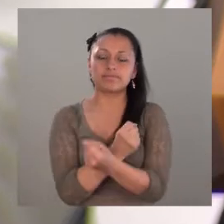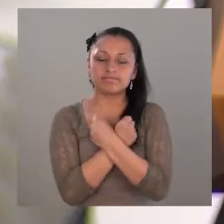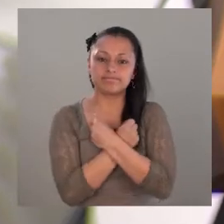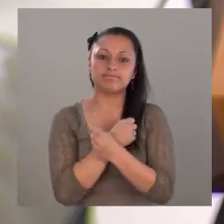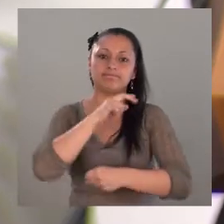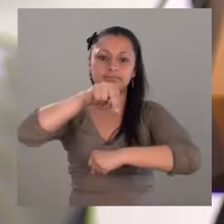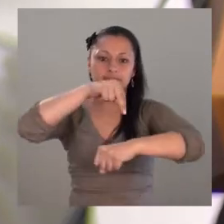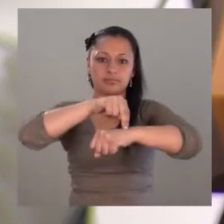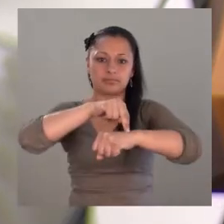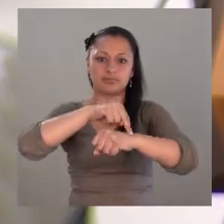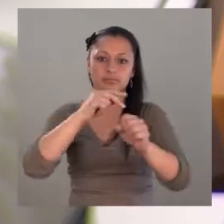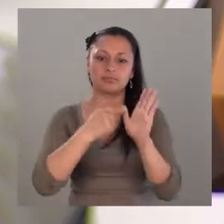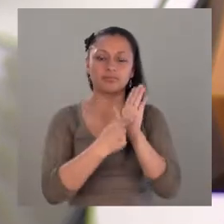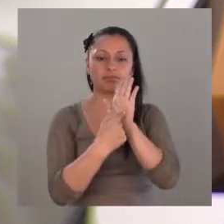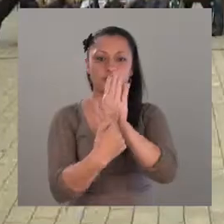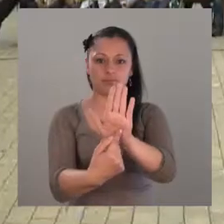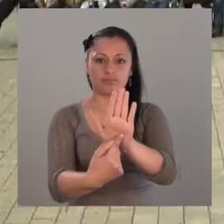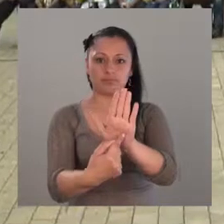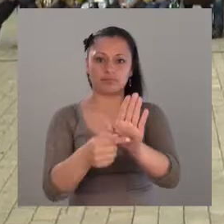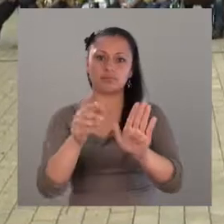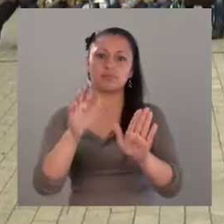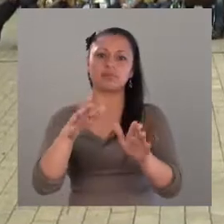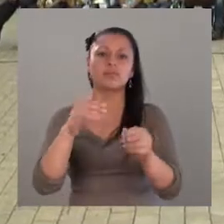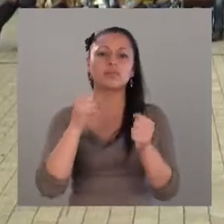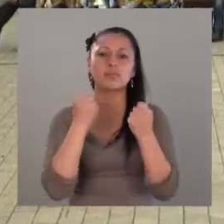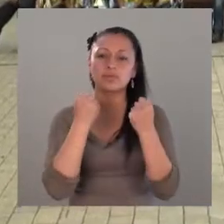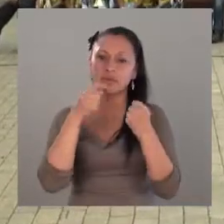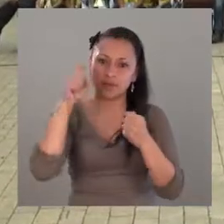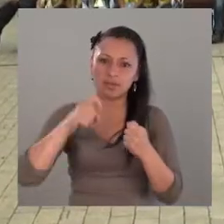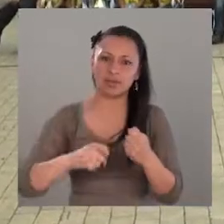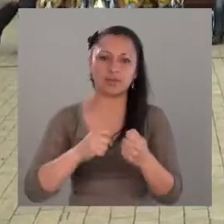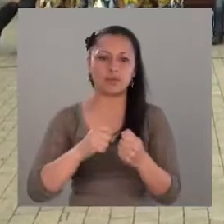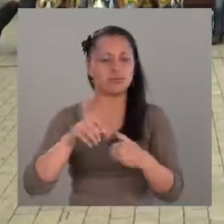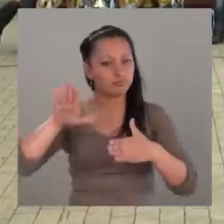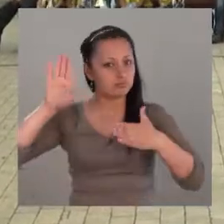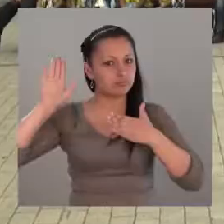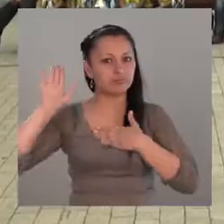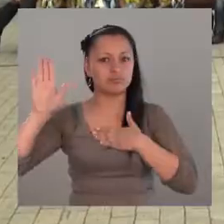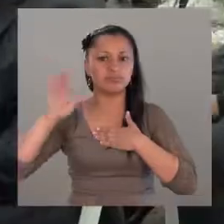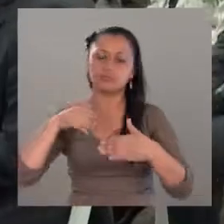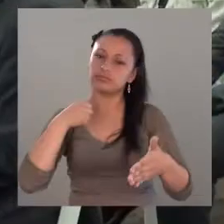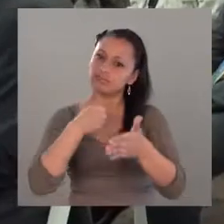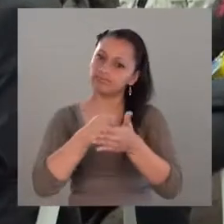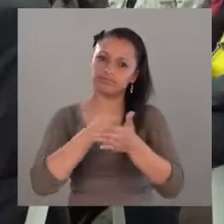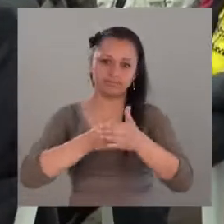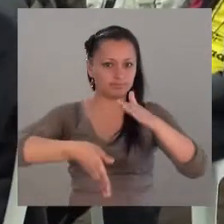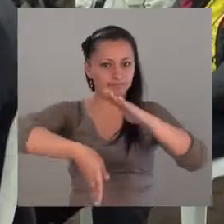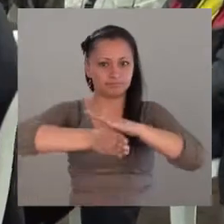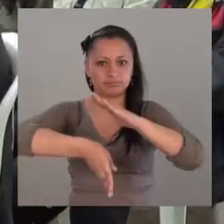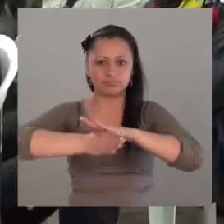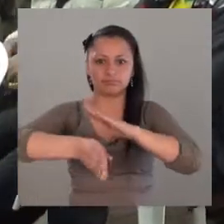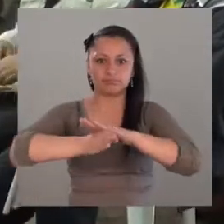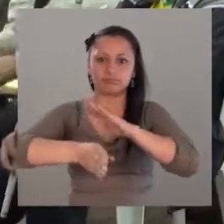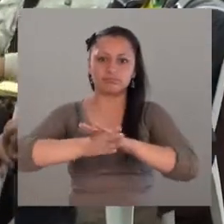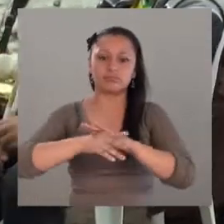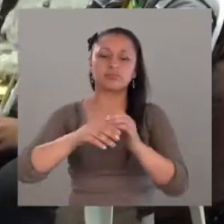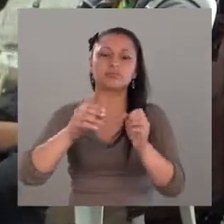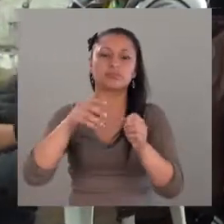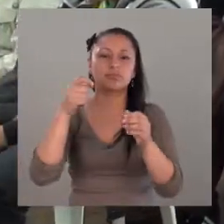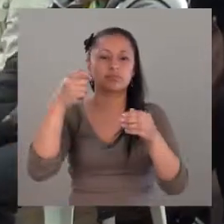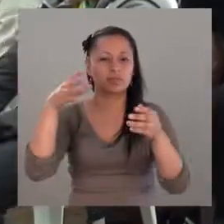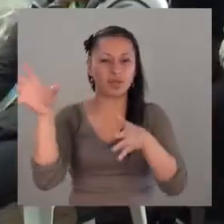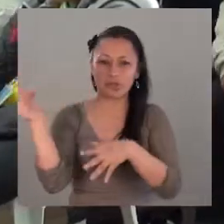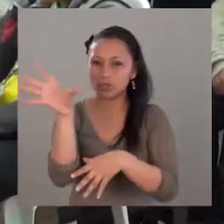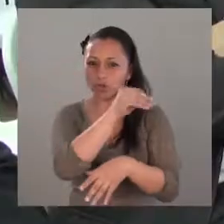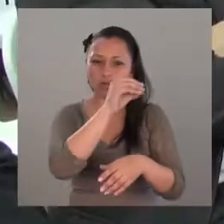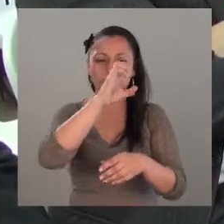Nariño, manifestamos nuestro férreo compromiso de seguir movilizándonos junto a